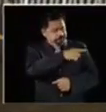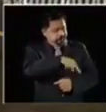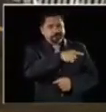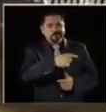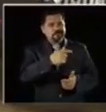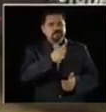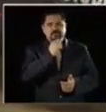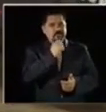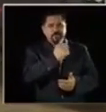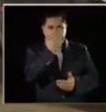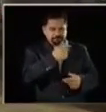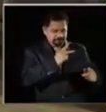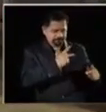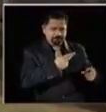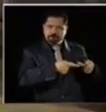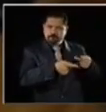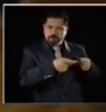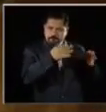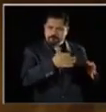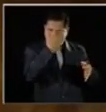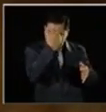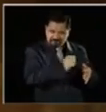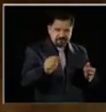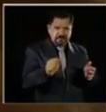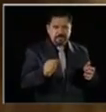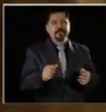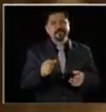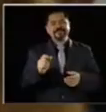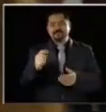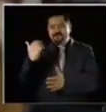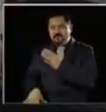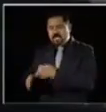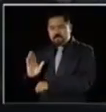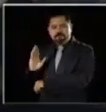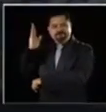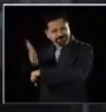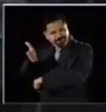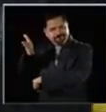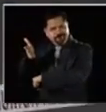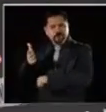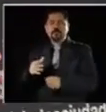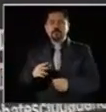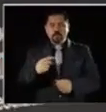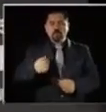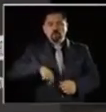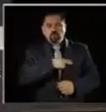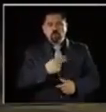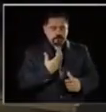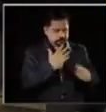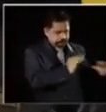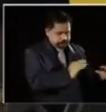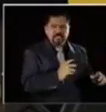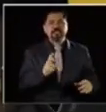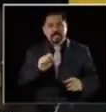a ser realmente capaces en la prevención. Y vamos a atacar con la impunidad en ese sentido. Vamos a crear un cuerpo